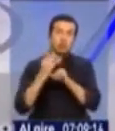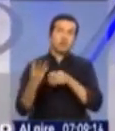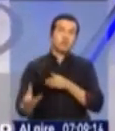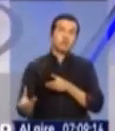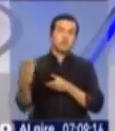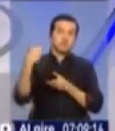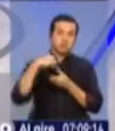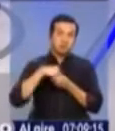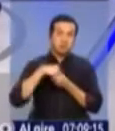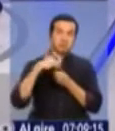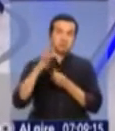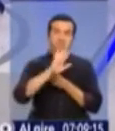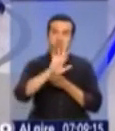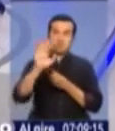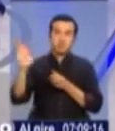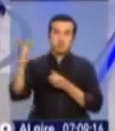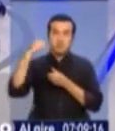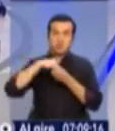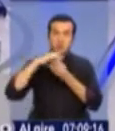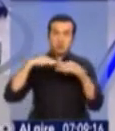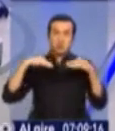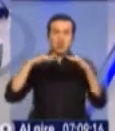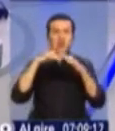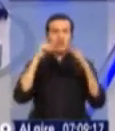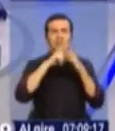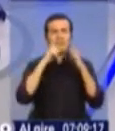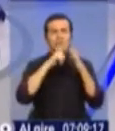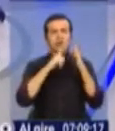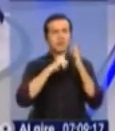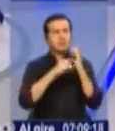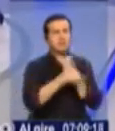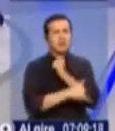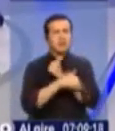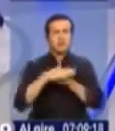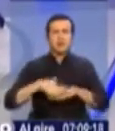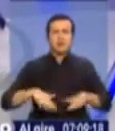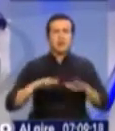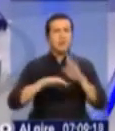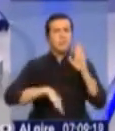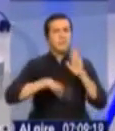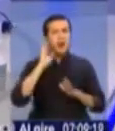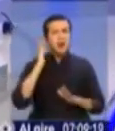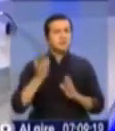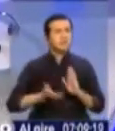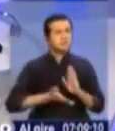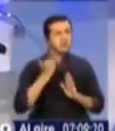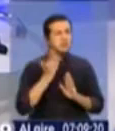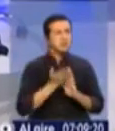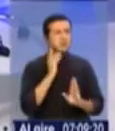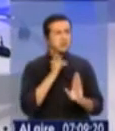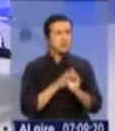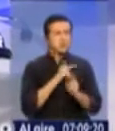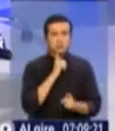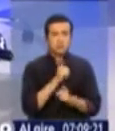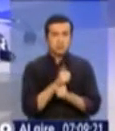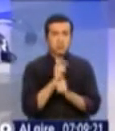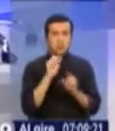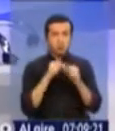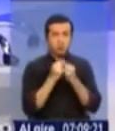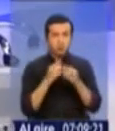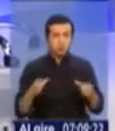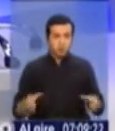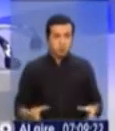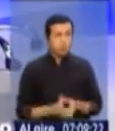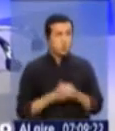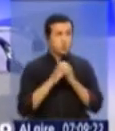hay una gama de distintos países sino que se vaya incrementando también la participación de los grupos nacionales porque es